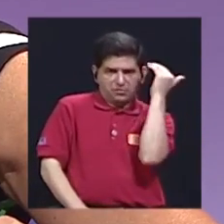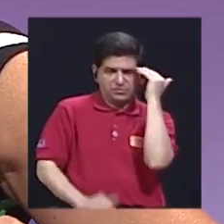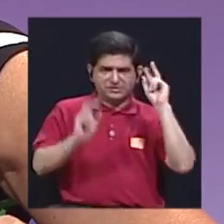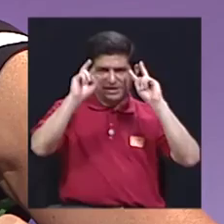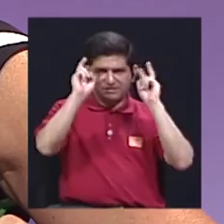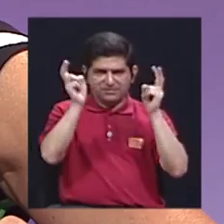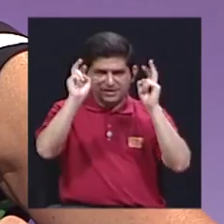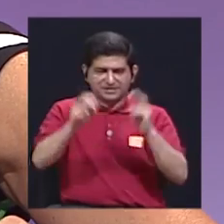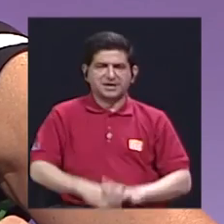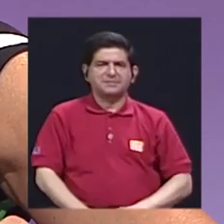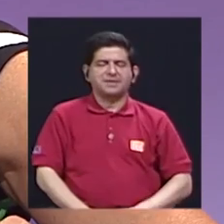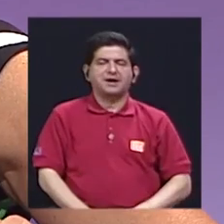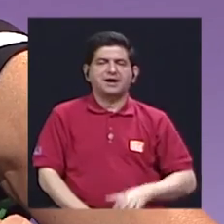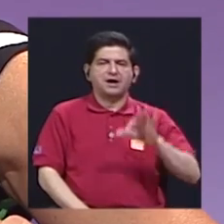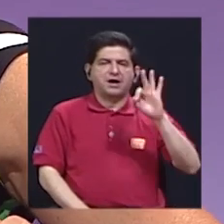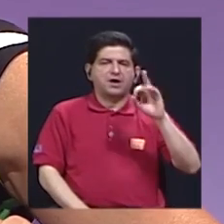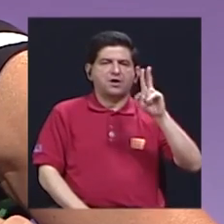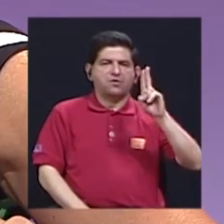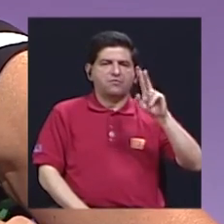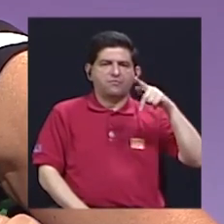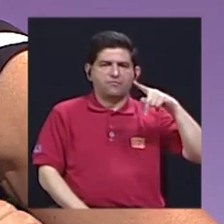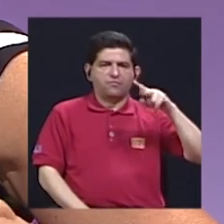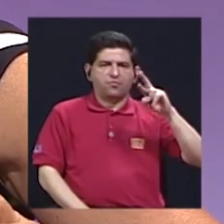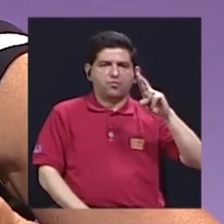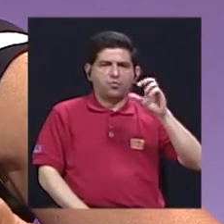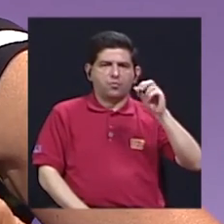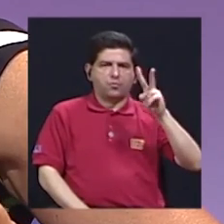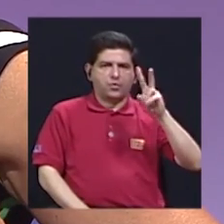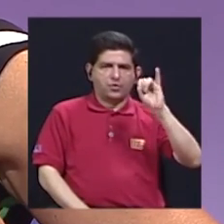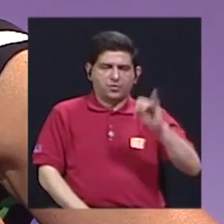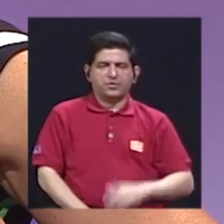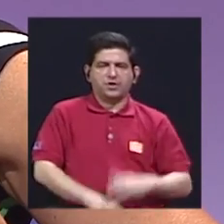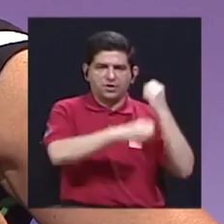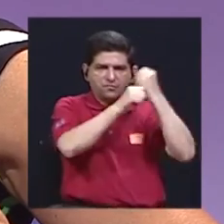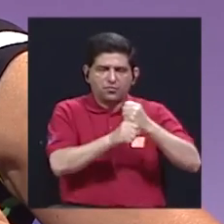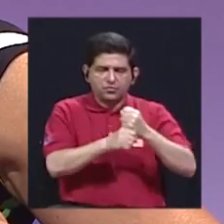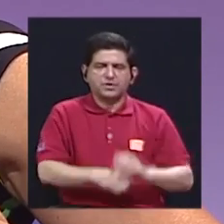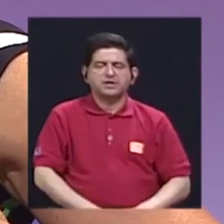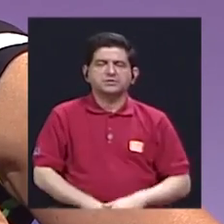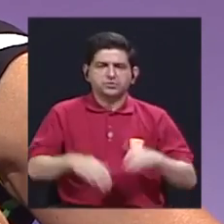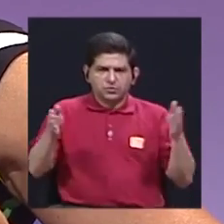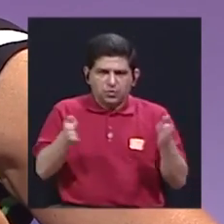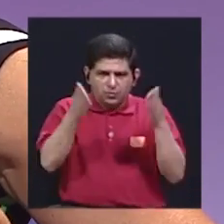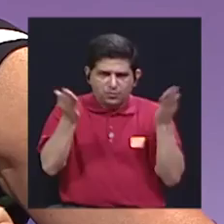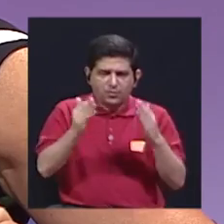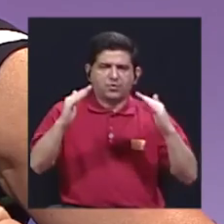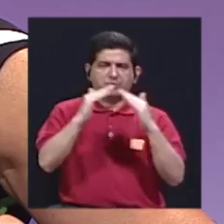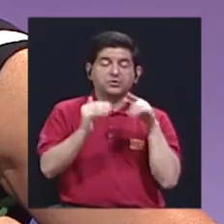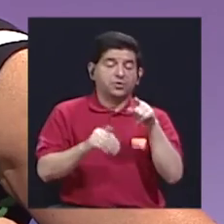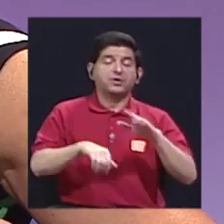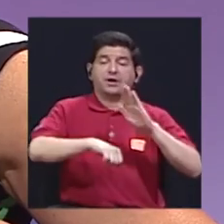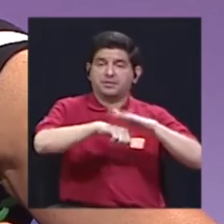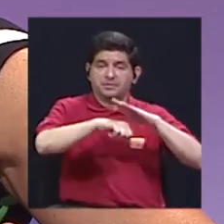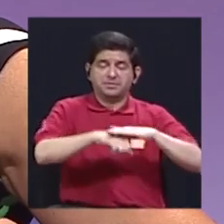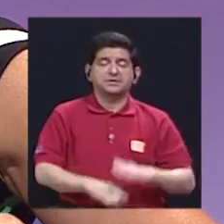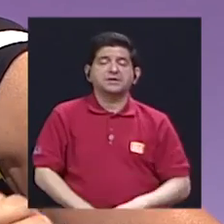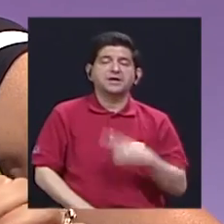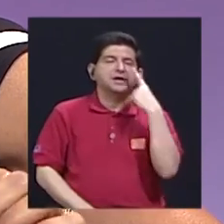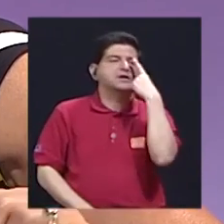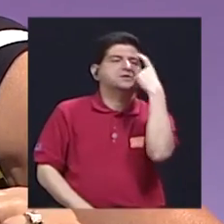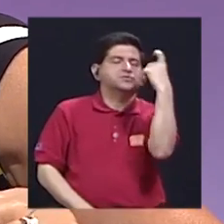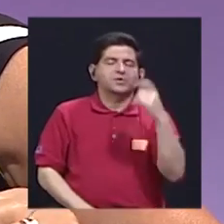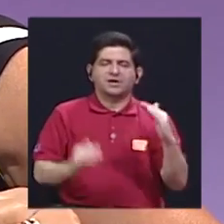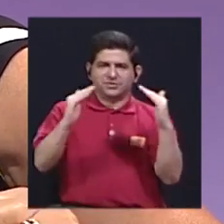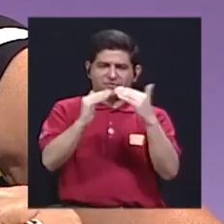el tema de la fundación promotora de vivienda fuprovi y como ellos y ellas hacen posible el sueño de tener